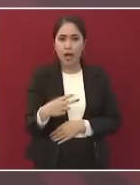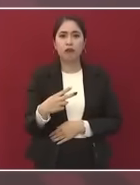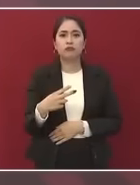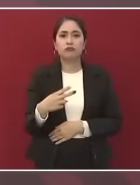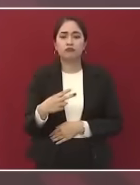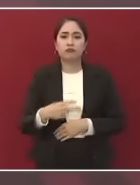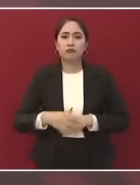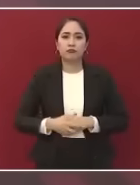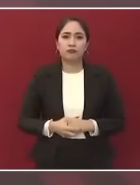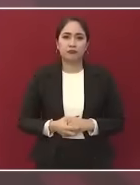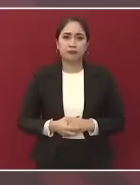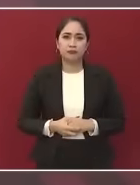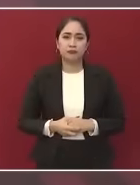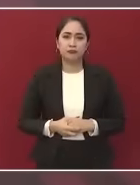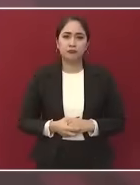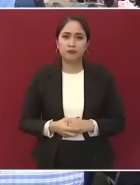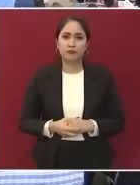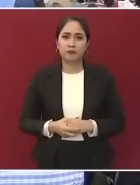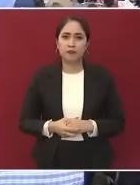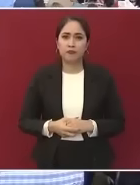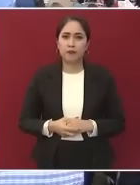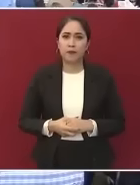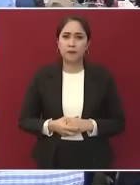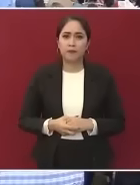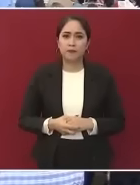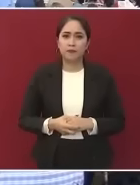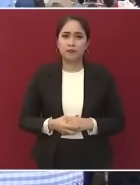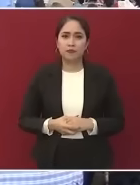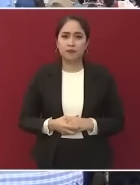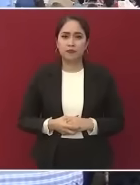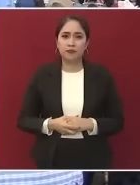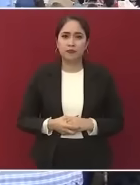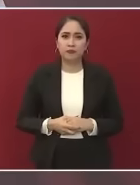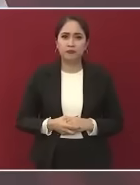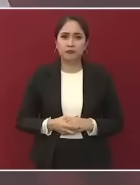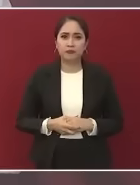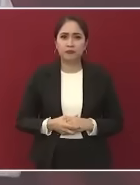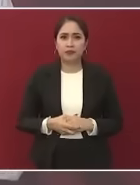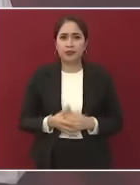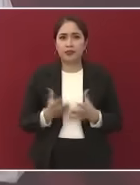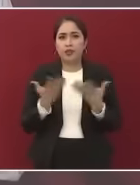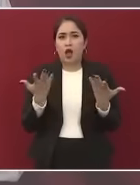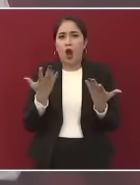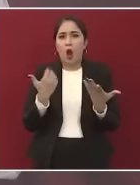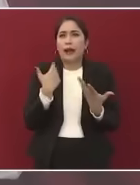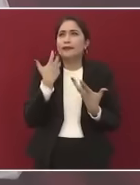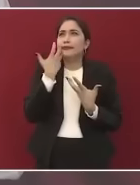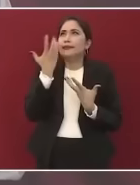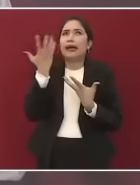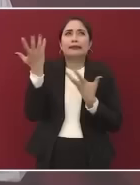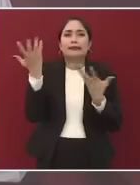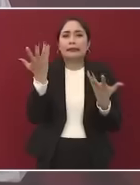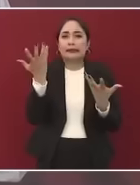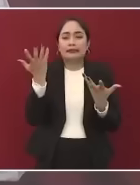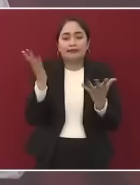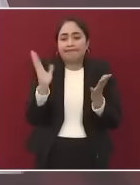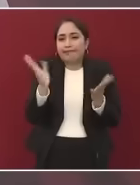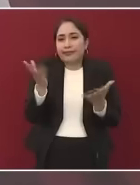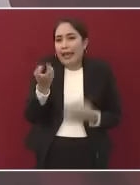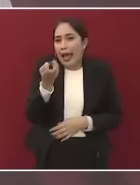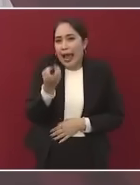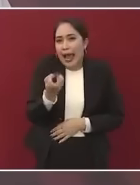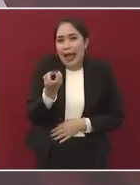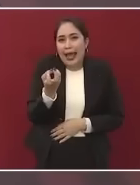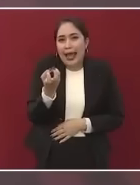tres hijos del chapo que lideran al nuevo Cártel de los chapitos o los ratones que han sido señalados y acusados por el gobierno de Estados